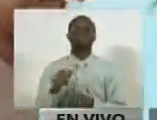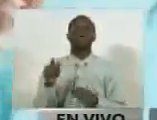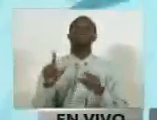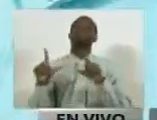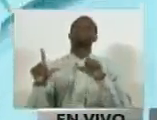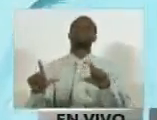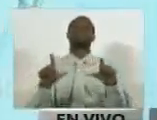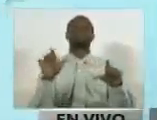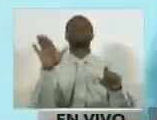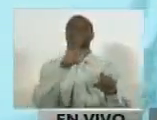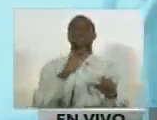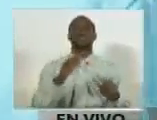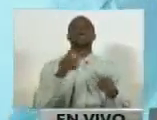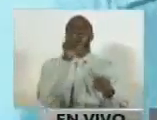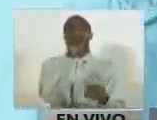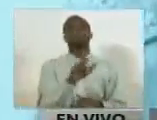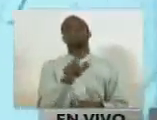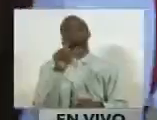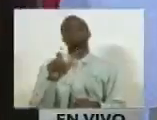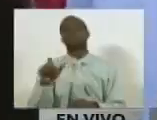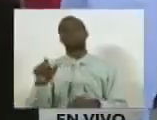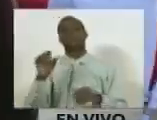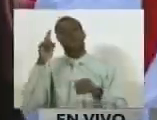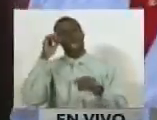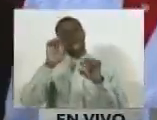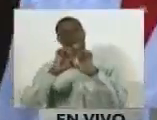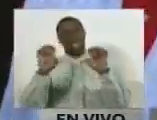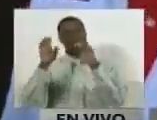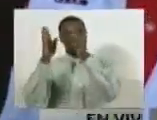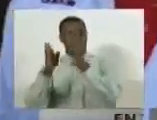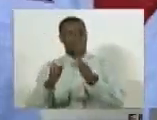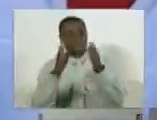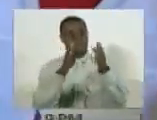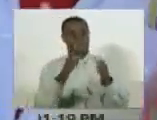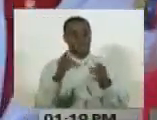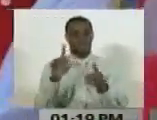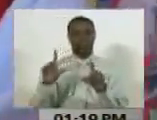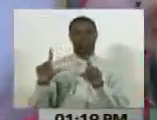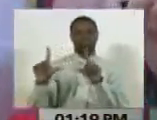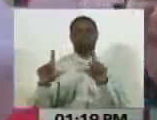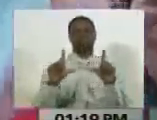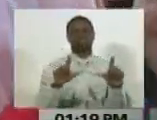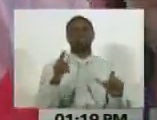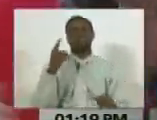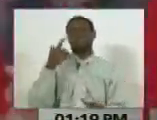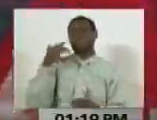a educadores y educadoras. Pueden verlo entonces como saluda